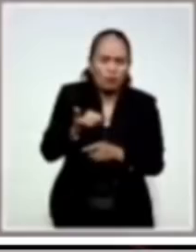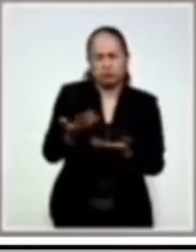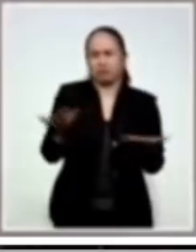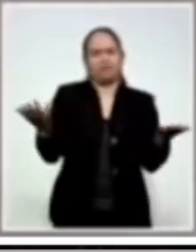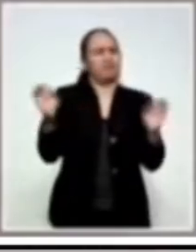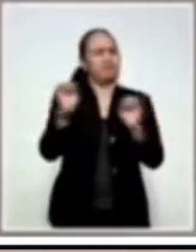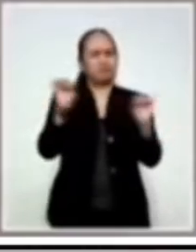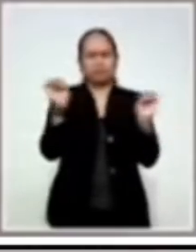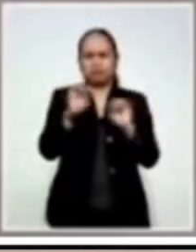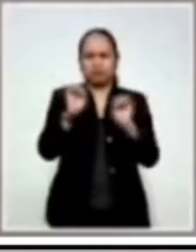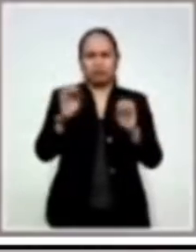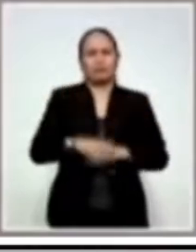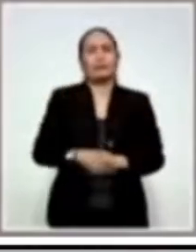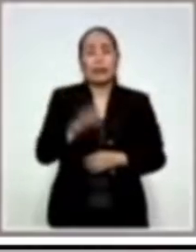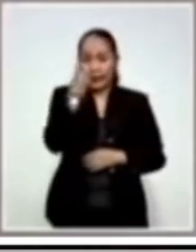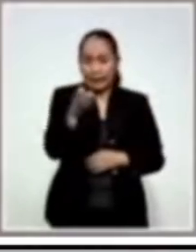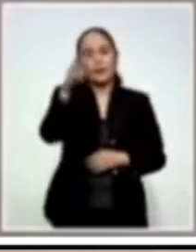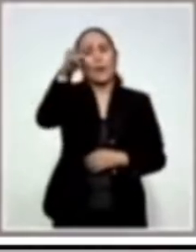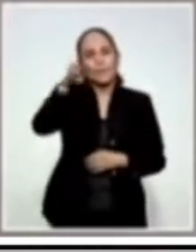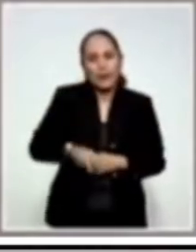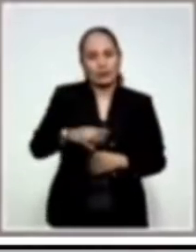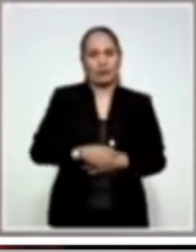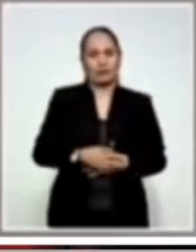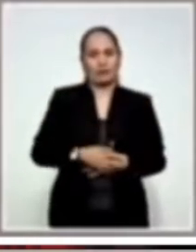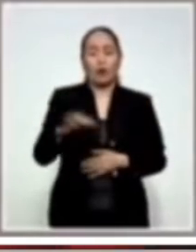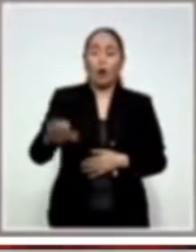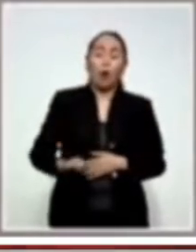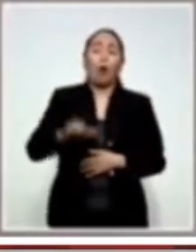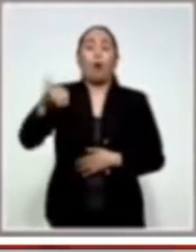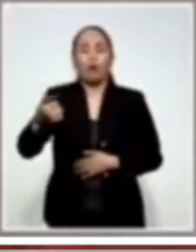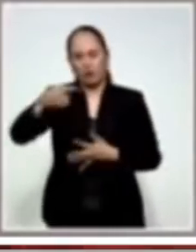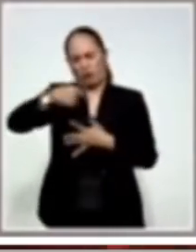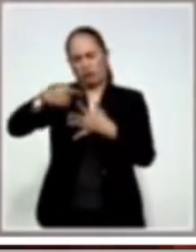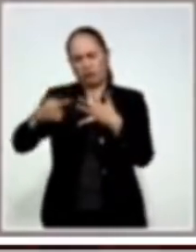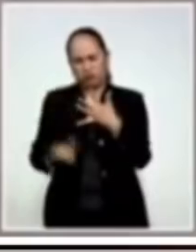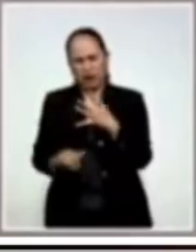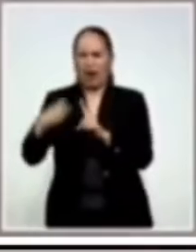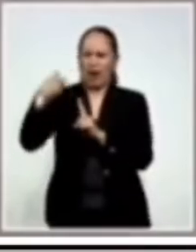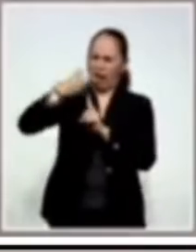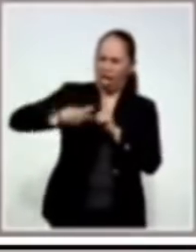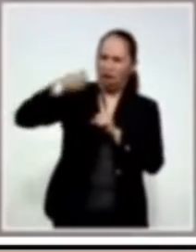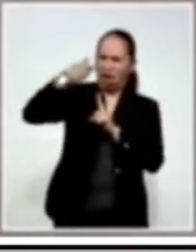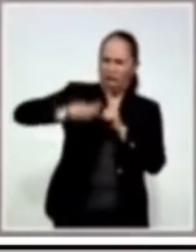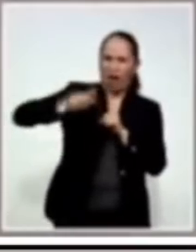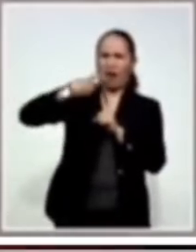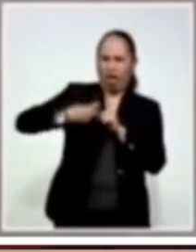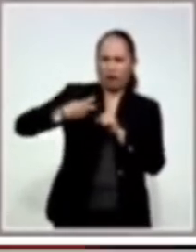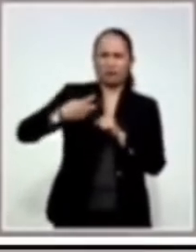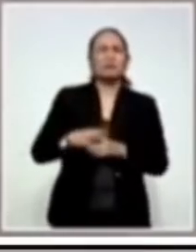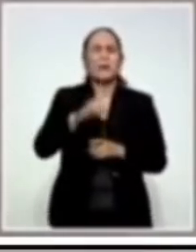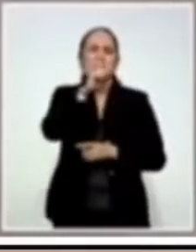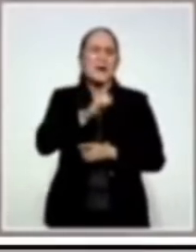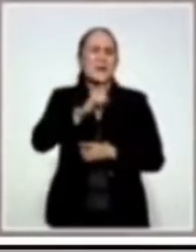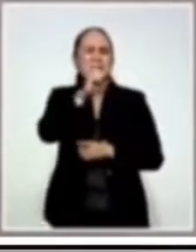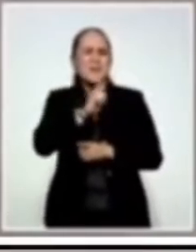la verdad. Todo lo demás no son sino esfuerzos para denostar y desprestigiar con